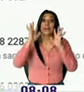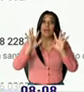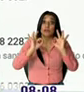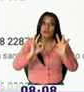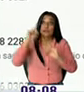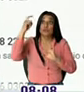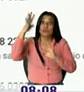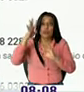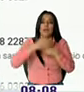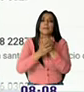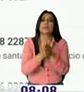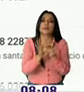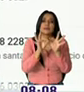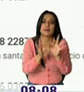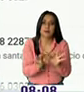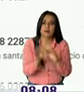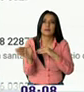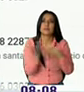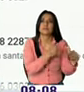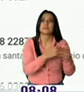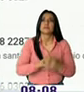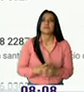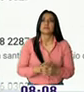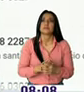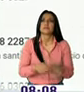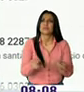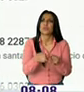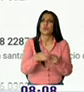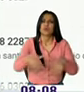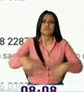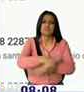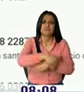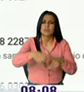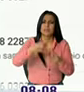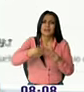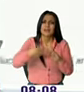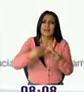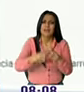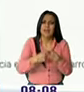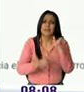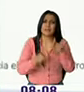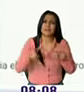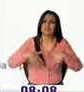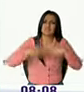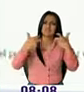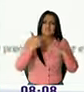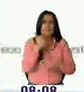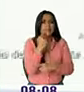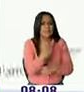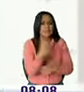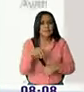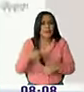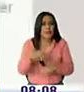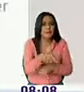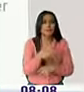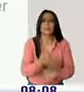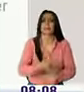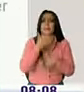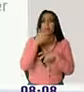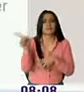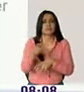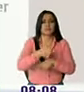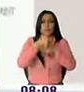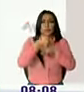Arena, es un mercado. Y los municipales, nada. Obstaculizan el paso y hasta son groseros si se les dice que den paso, por favor. Se quejan de que